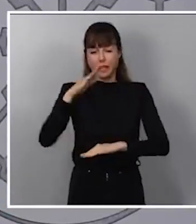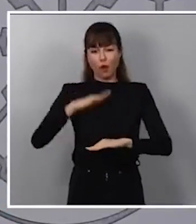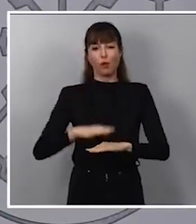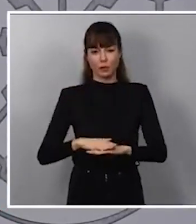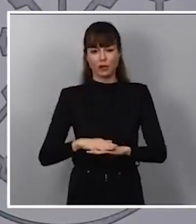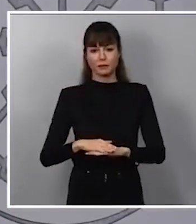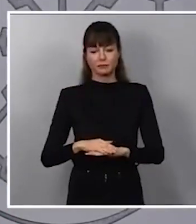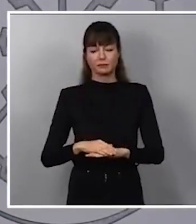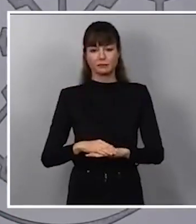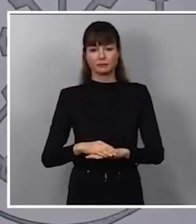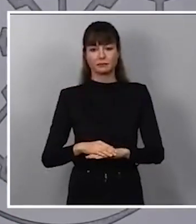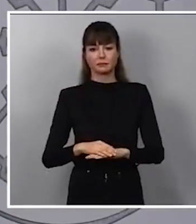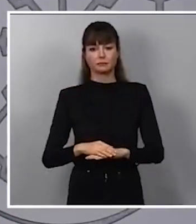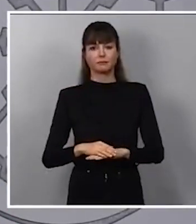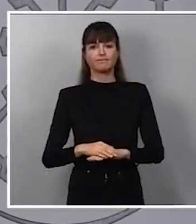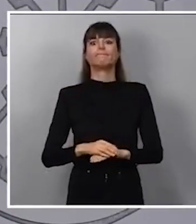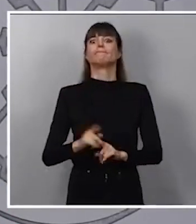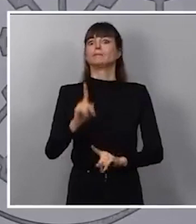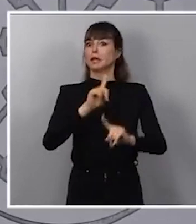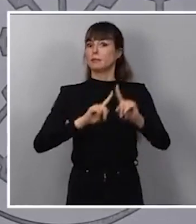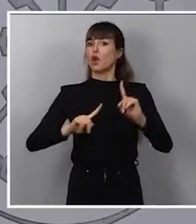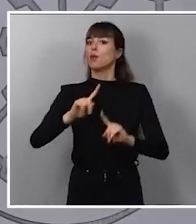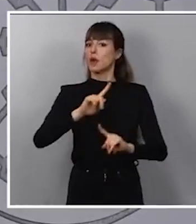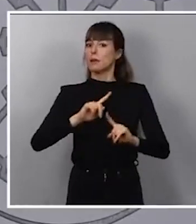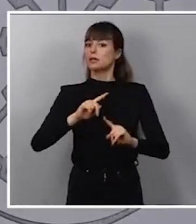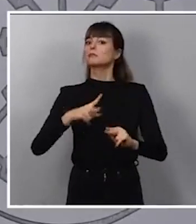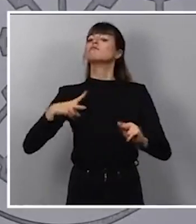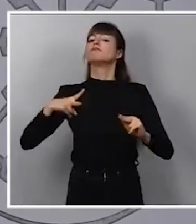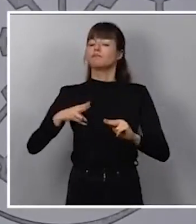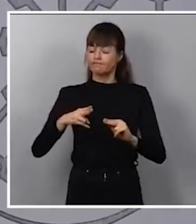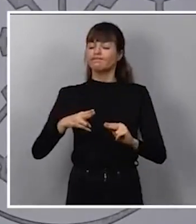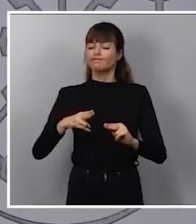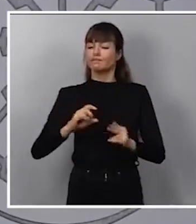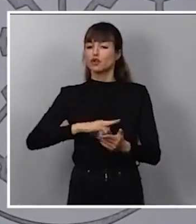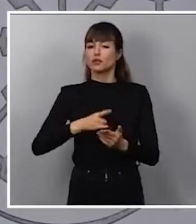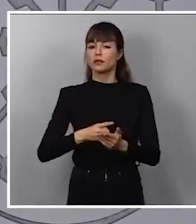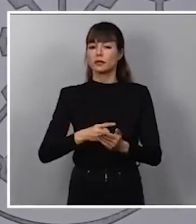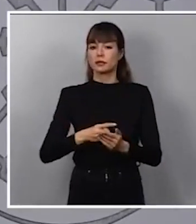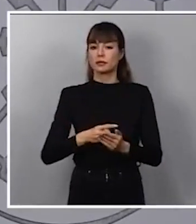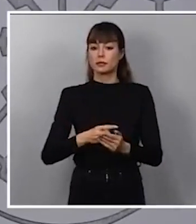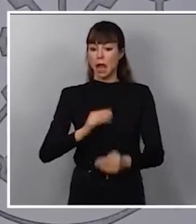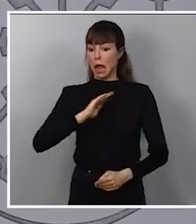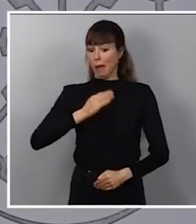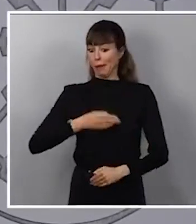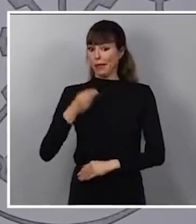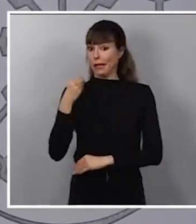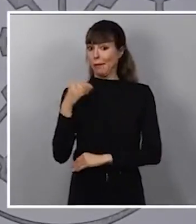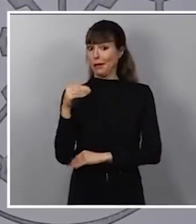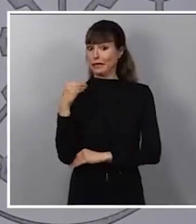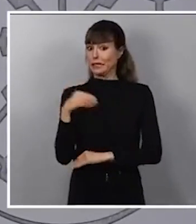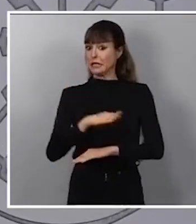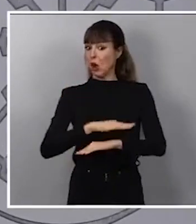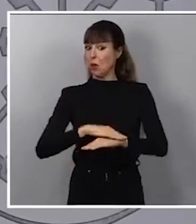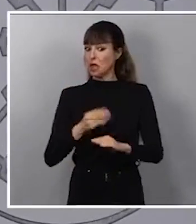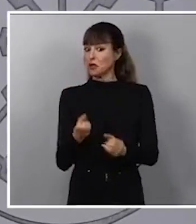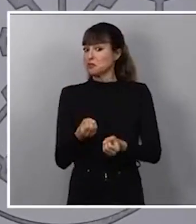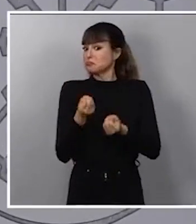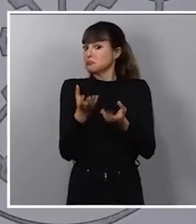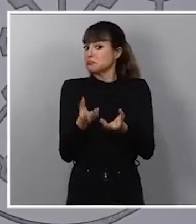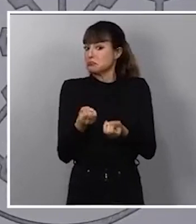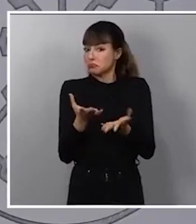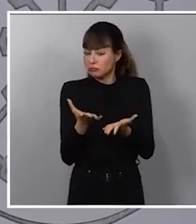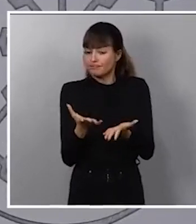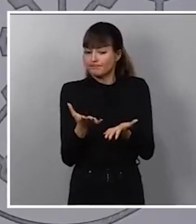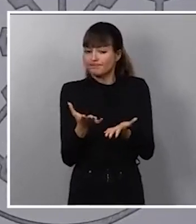además ha tenido que atender muchas dificultades e iso significa que o que mañana diga o presidente do goberno será